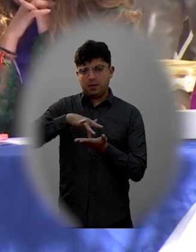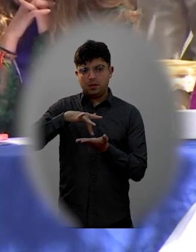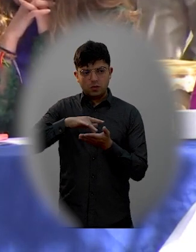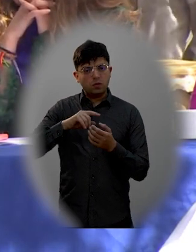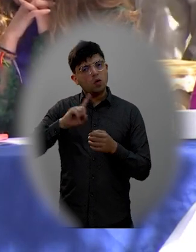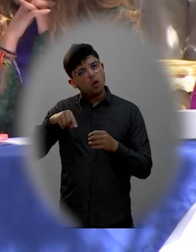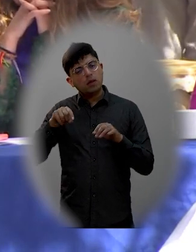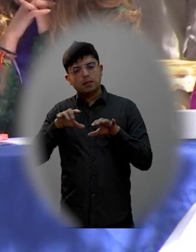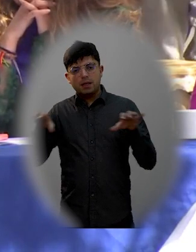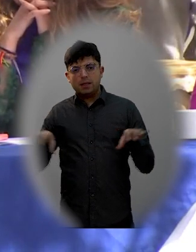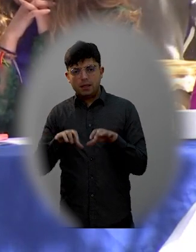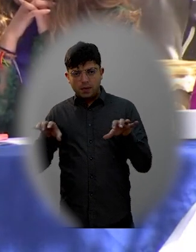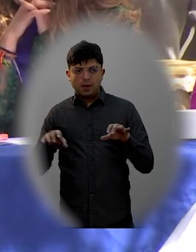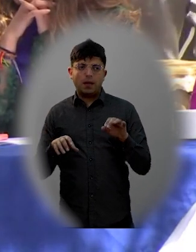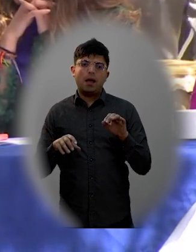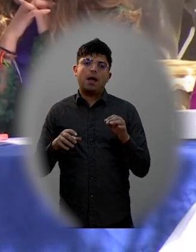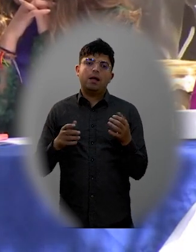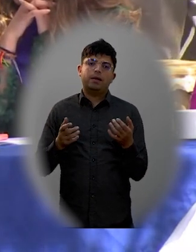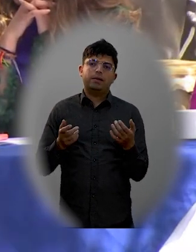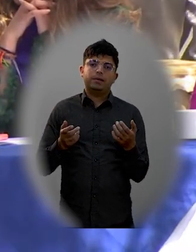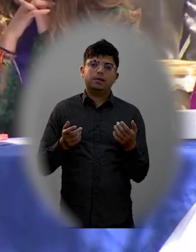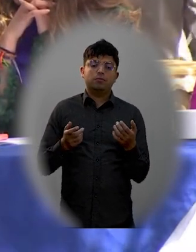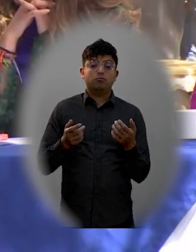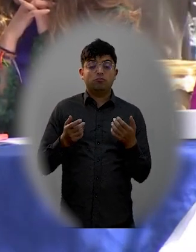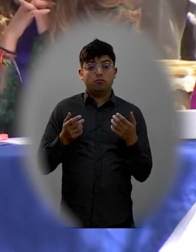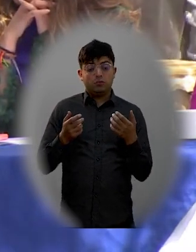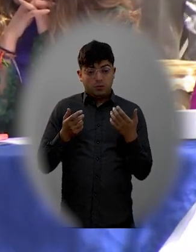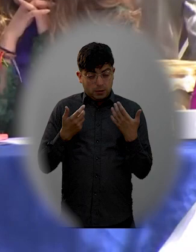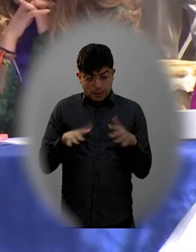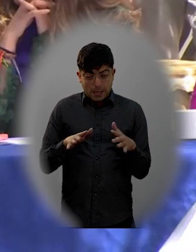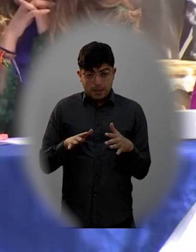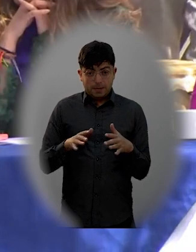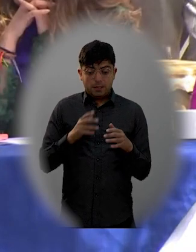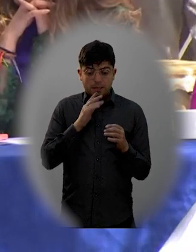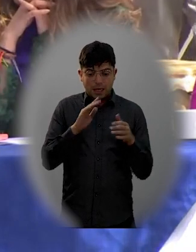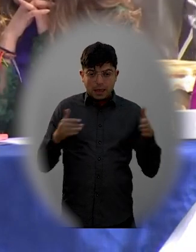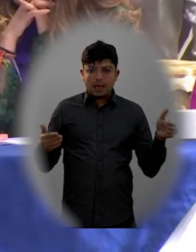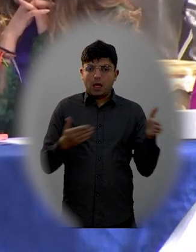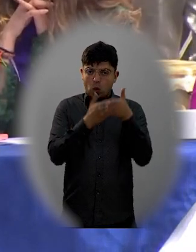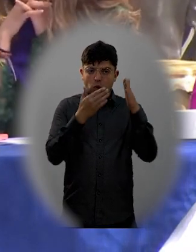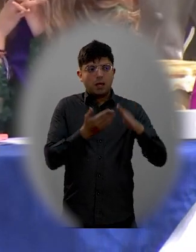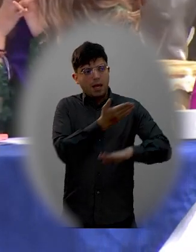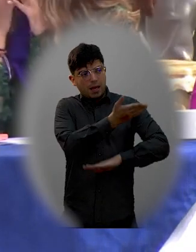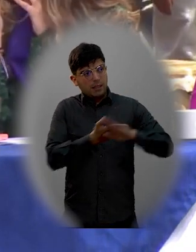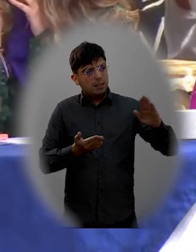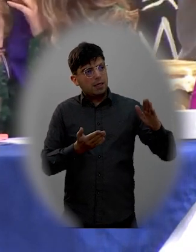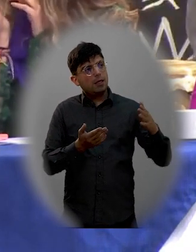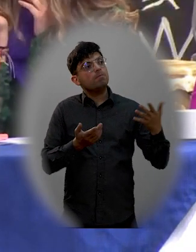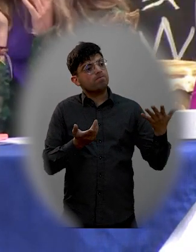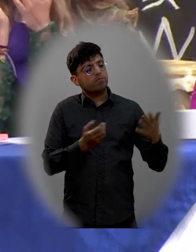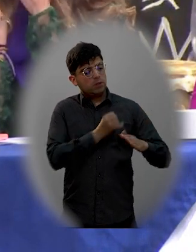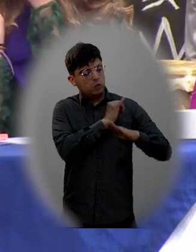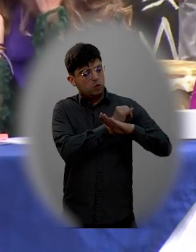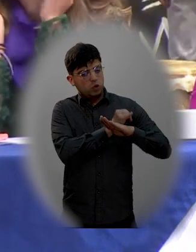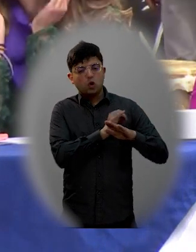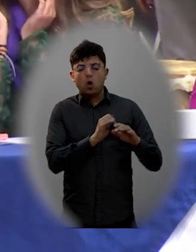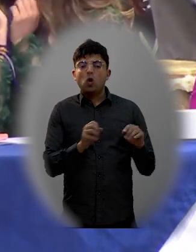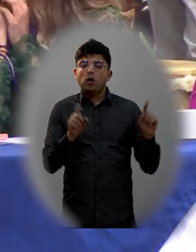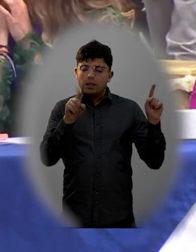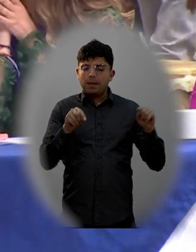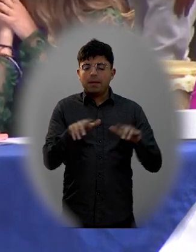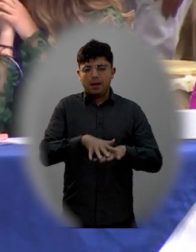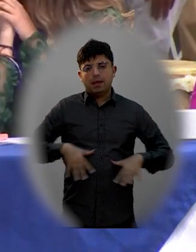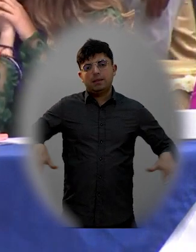con actividades, junto con pues escenarios no solamente de denuncia y de exigir garantías de denuncia para la institución, sino también